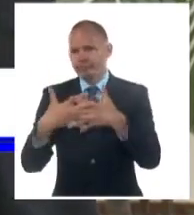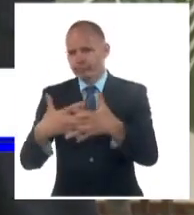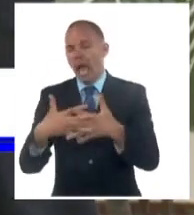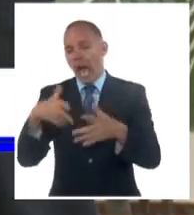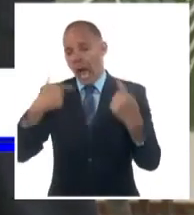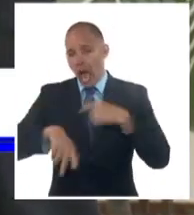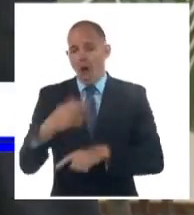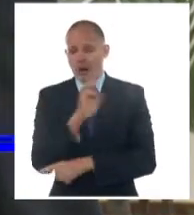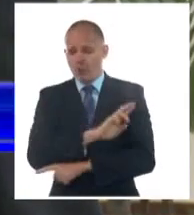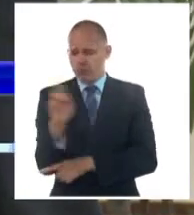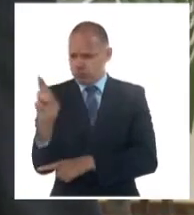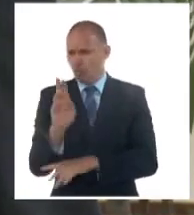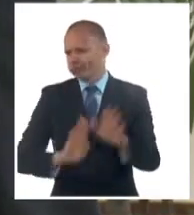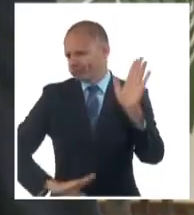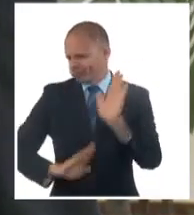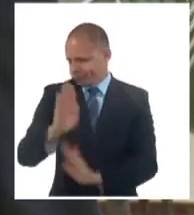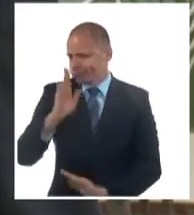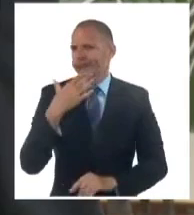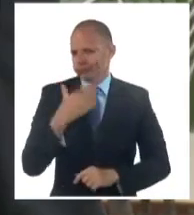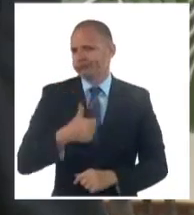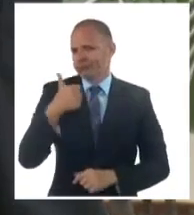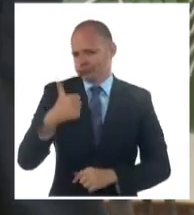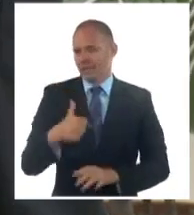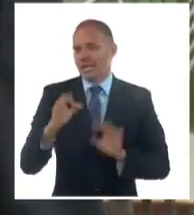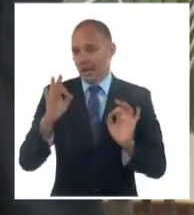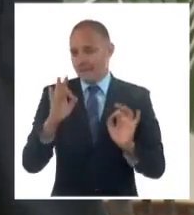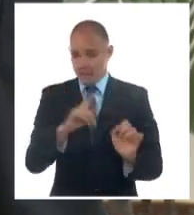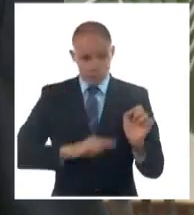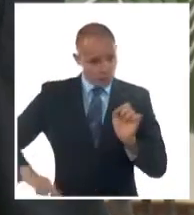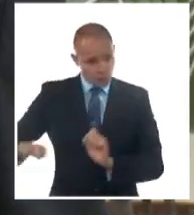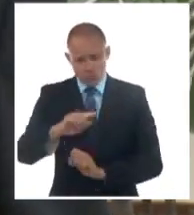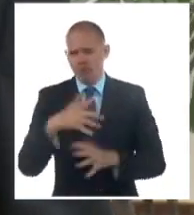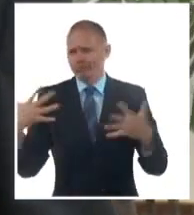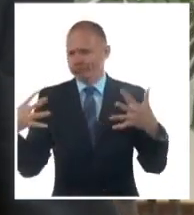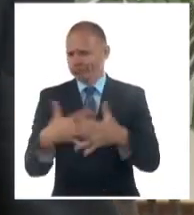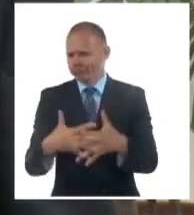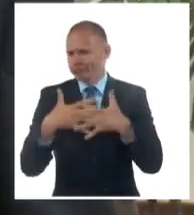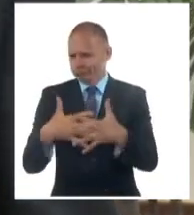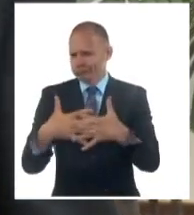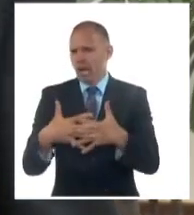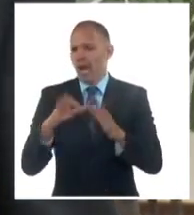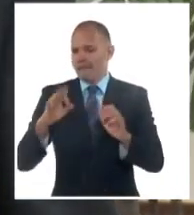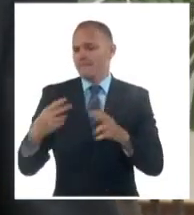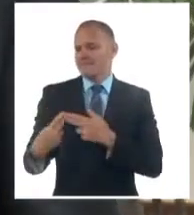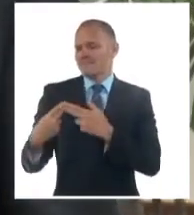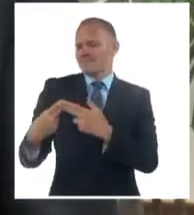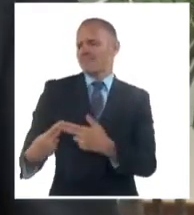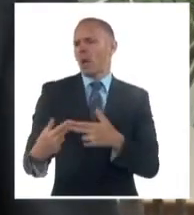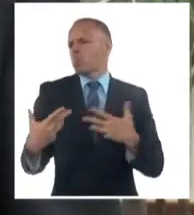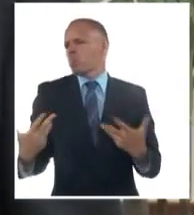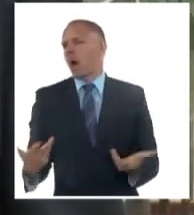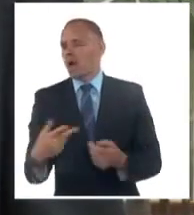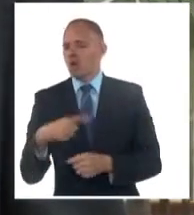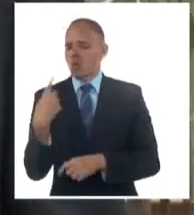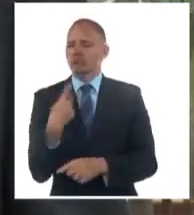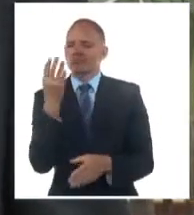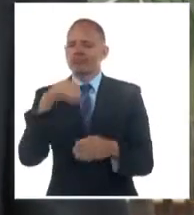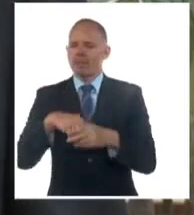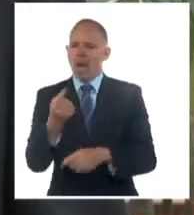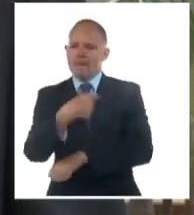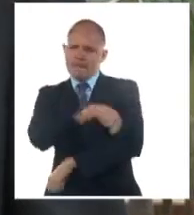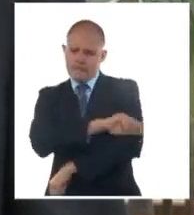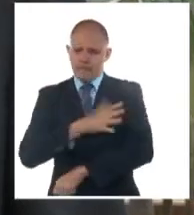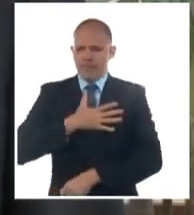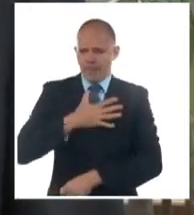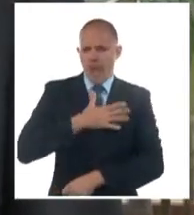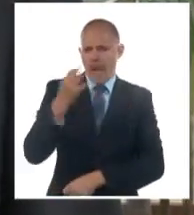revolución esté donde esté, porque hay una unidad, y por eso somos héroes, pero somos héroes del pueblo, héroes de la unidad y